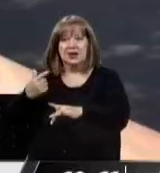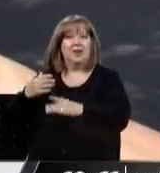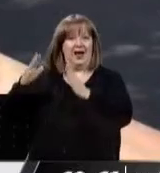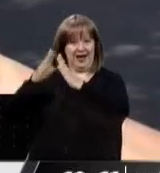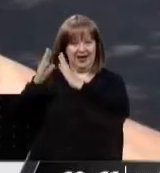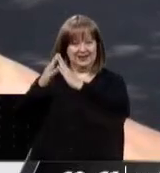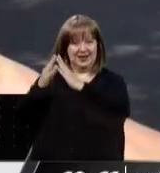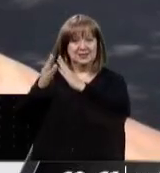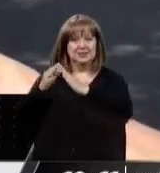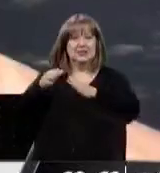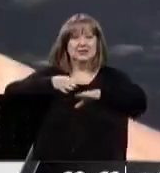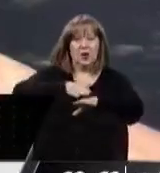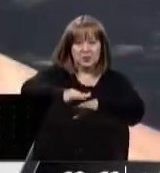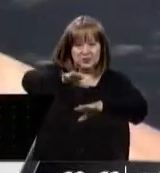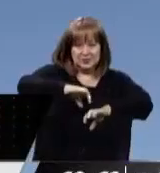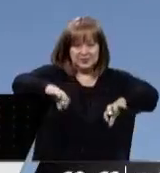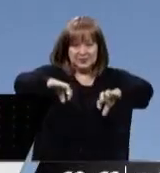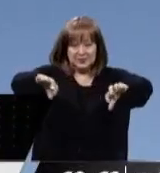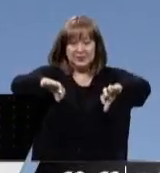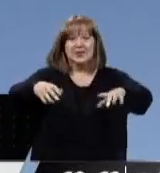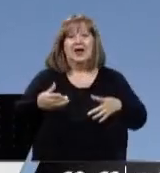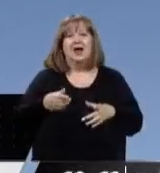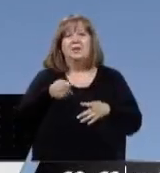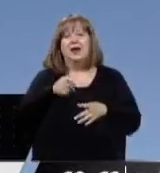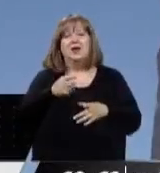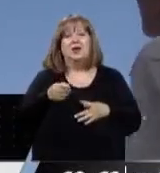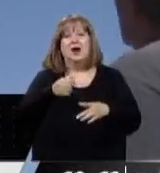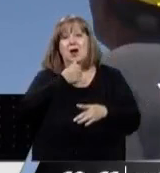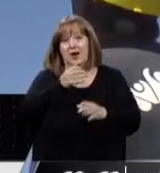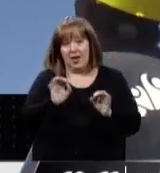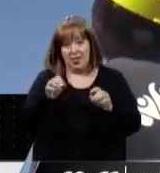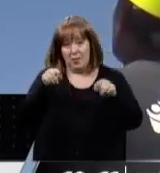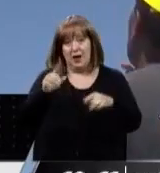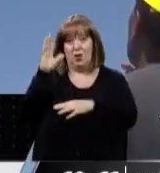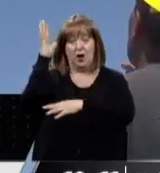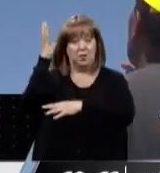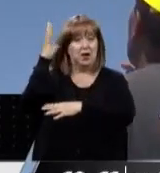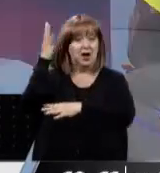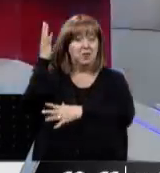heridas, lastimadas, por eso es que se secan y se terminan cayendo.